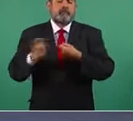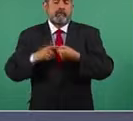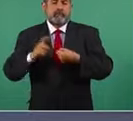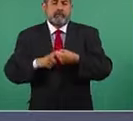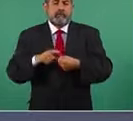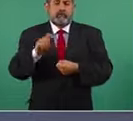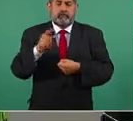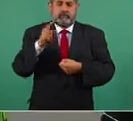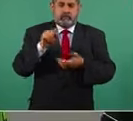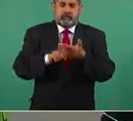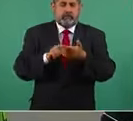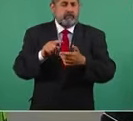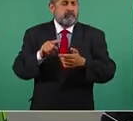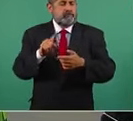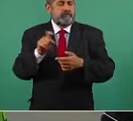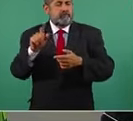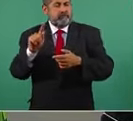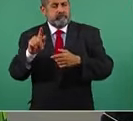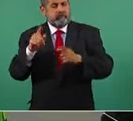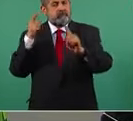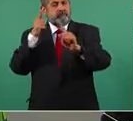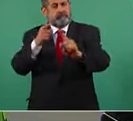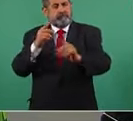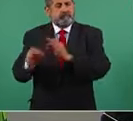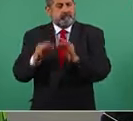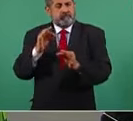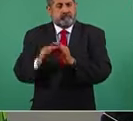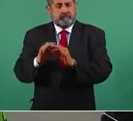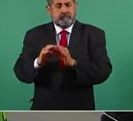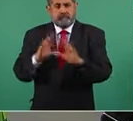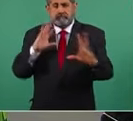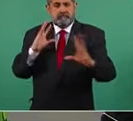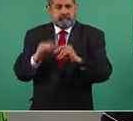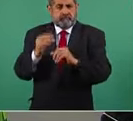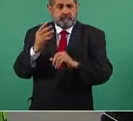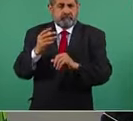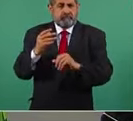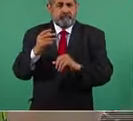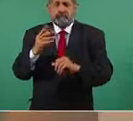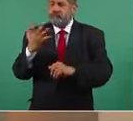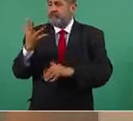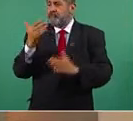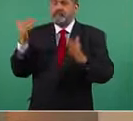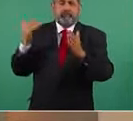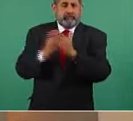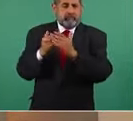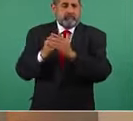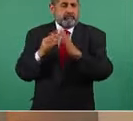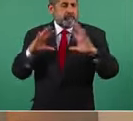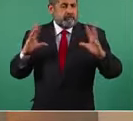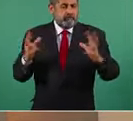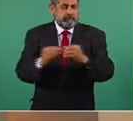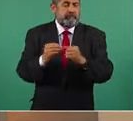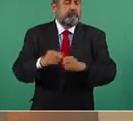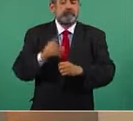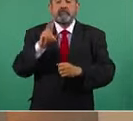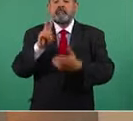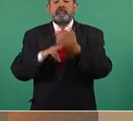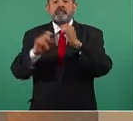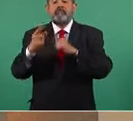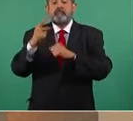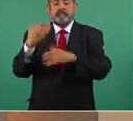meta que se tiene prevista para los tres años de 50.000 elementos. Para el 2021 nos